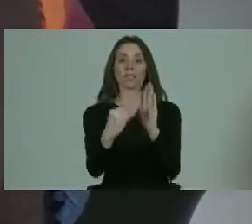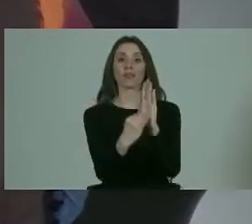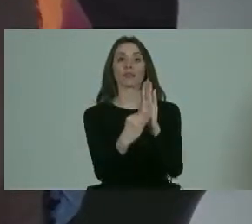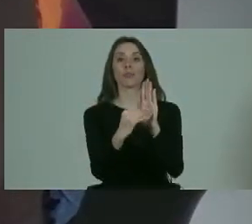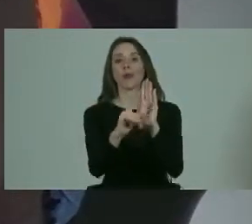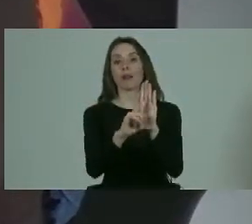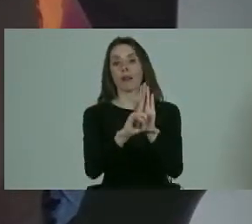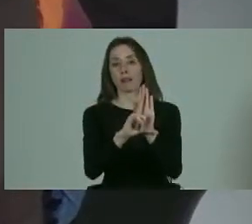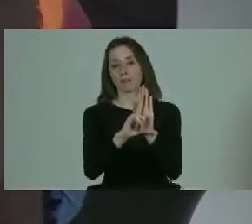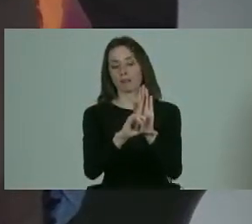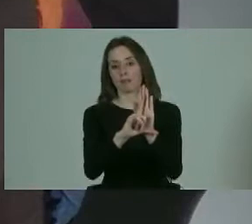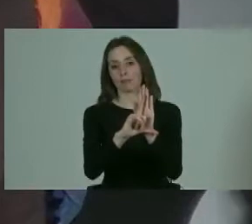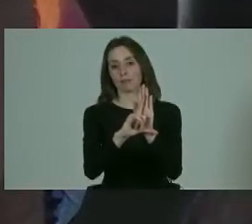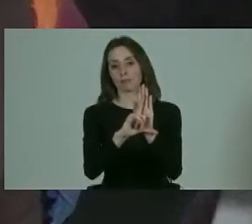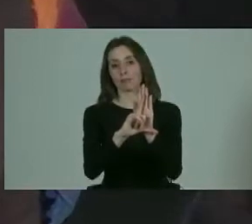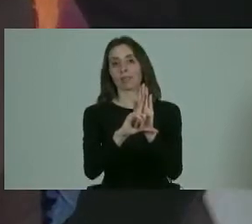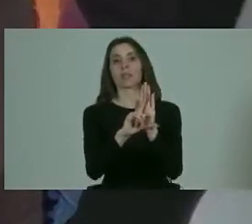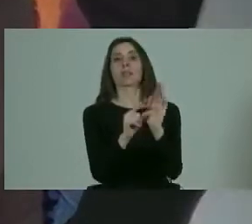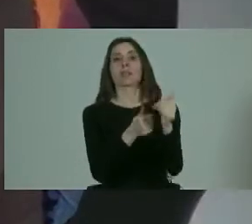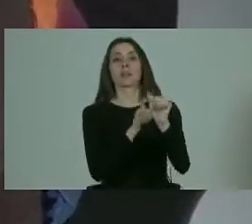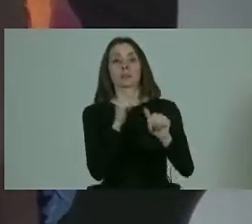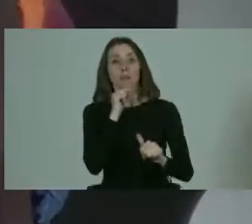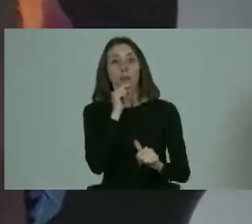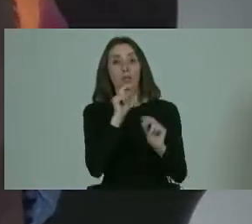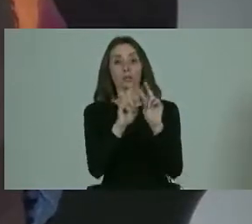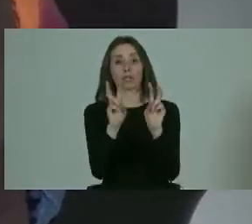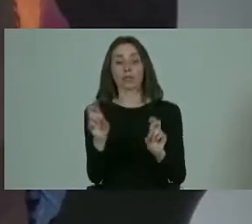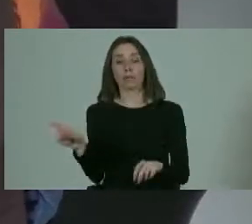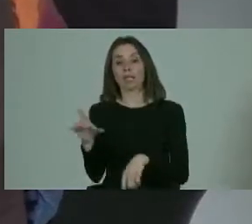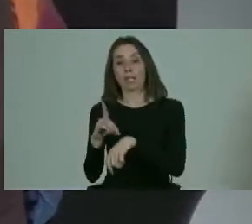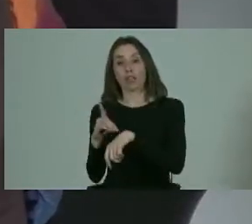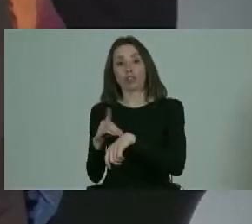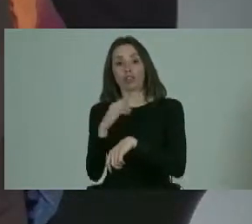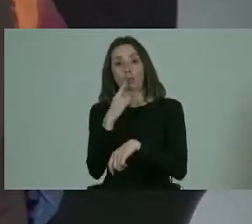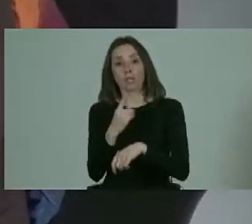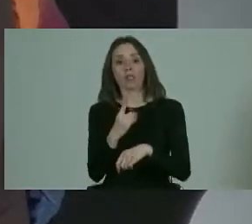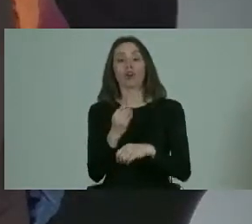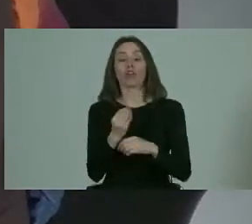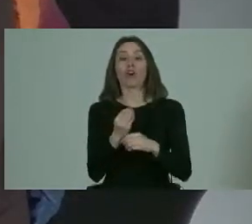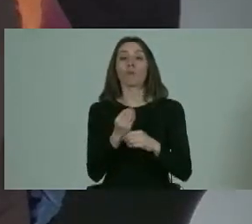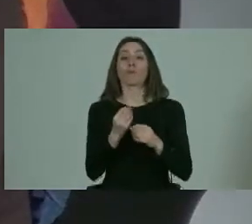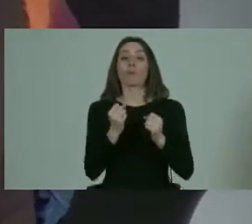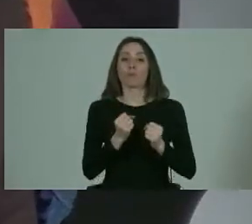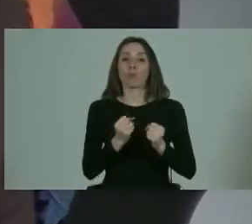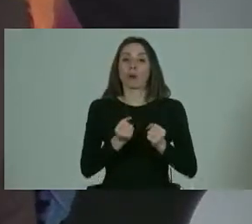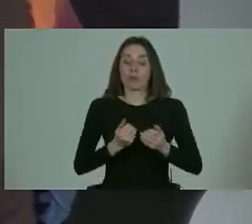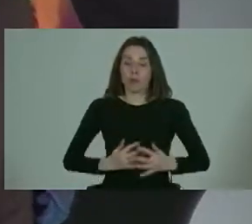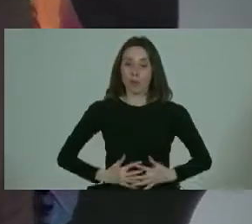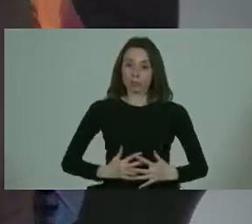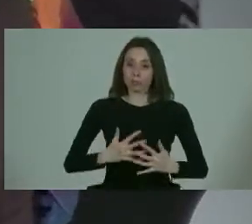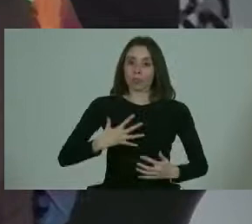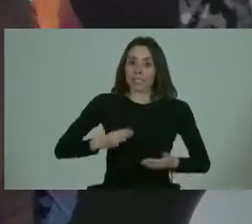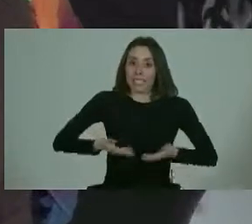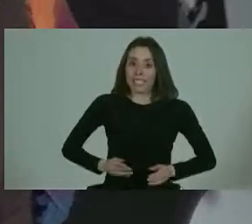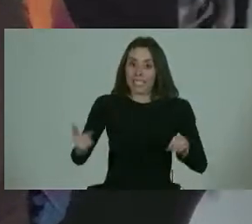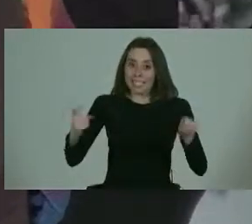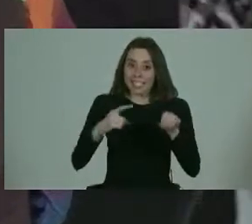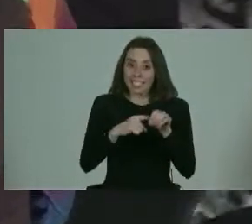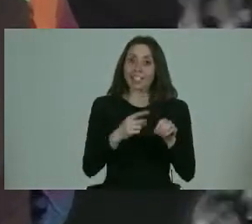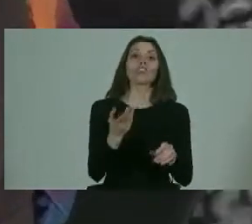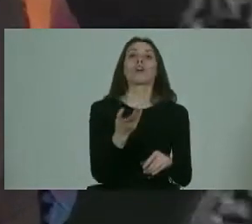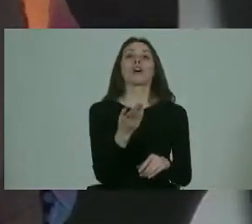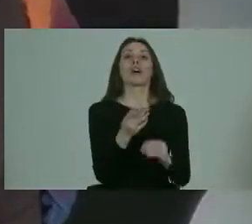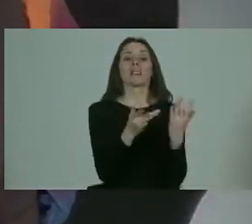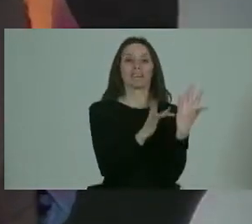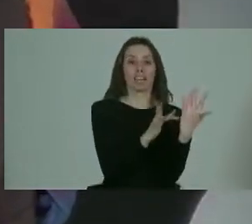legislación como desafío por ejemplo el mismo tema que plantea el doctor de la fertilidad y tú lo dijiste las tecnologías al servicio